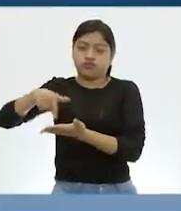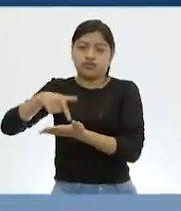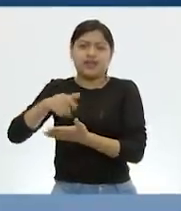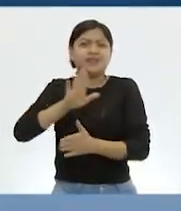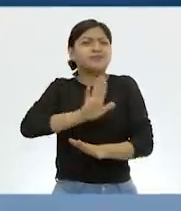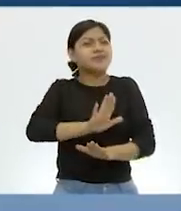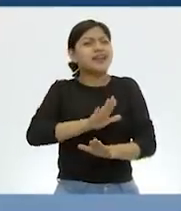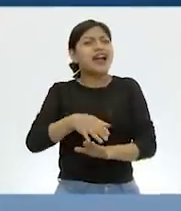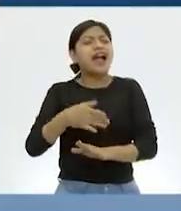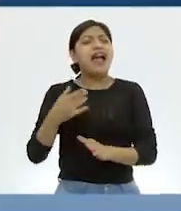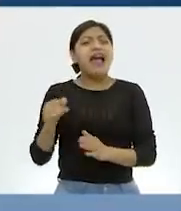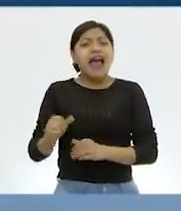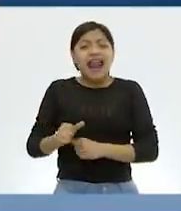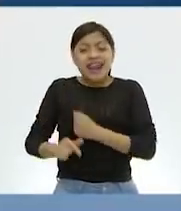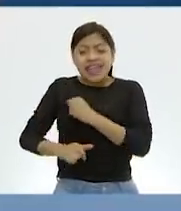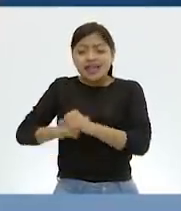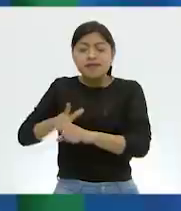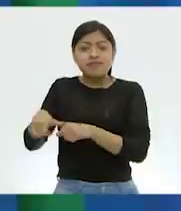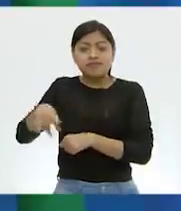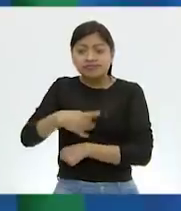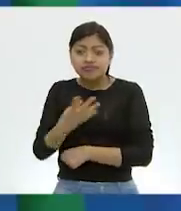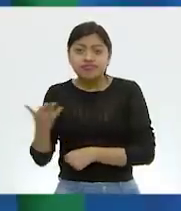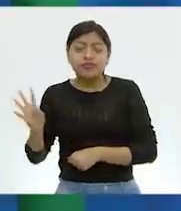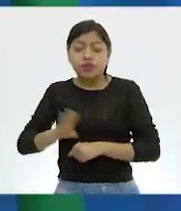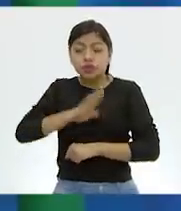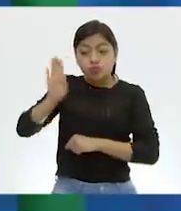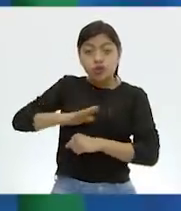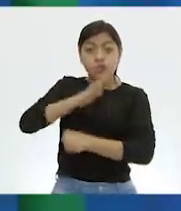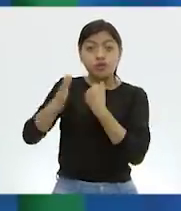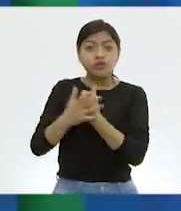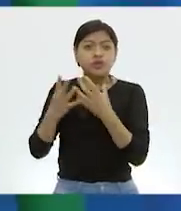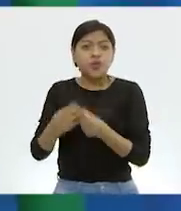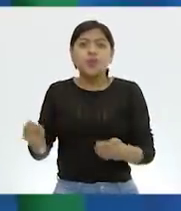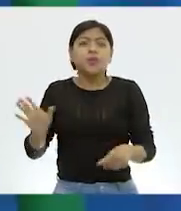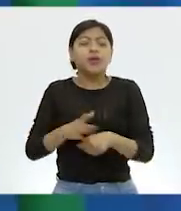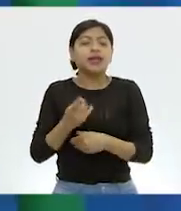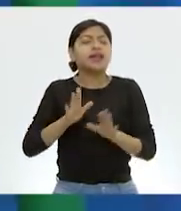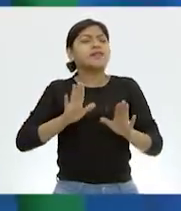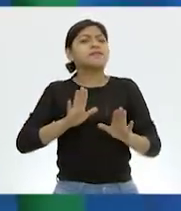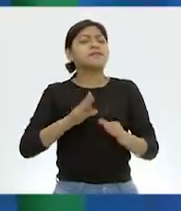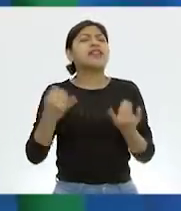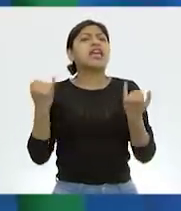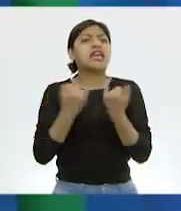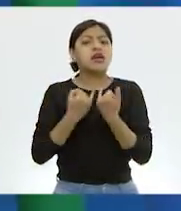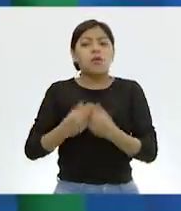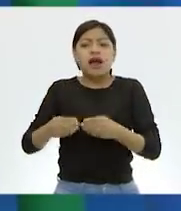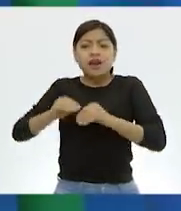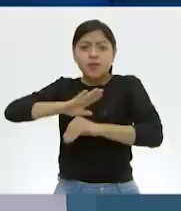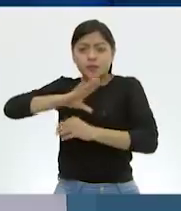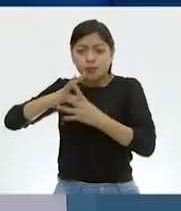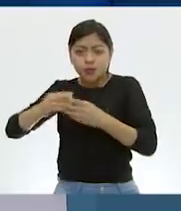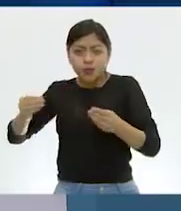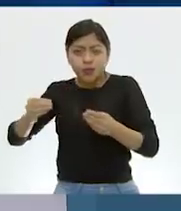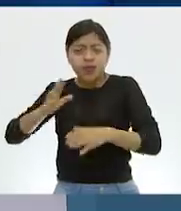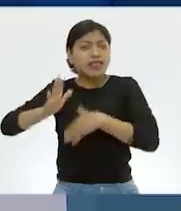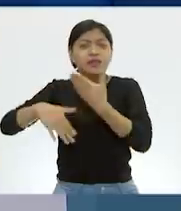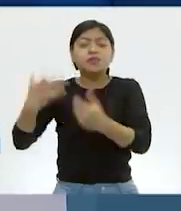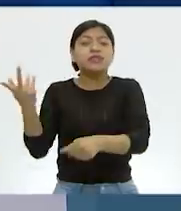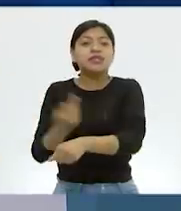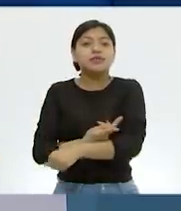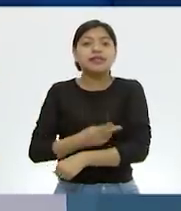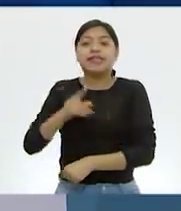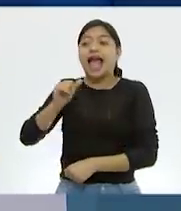las especies desaparezcan? Maestra, ¿cuáles son las consecuencias de su pérdida? Ale y